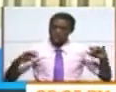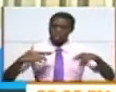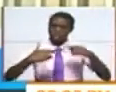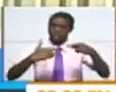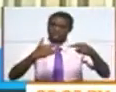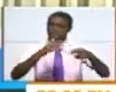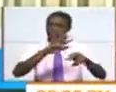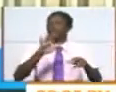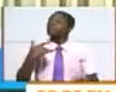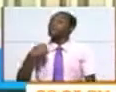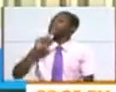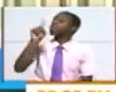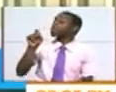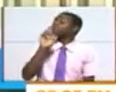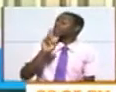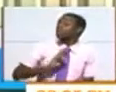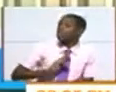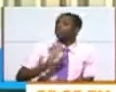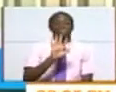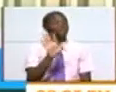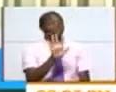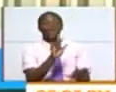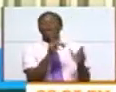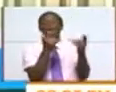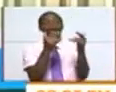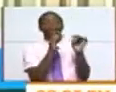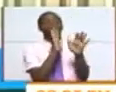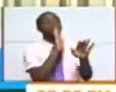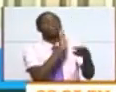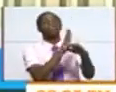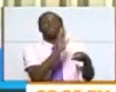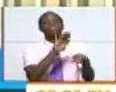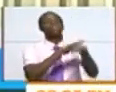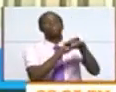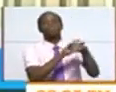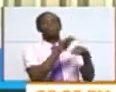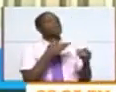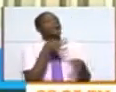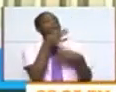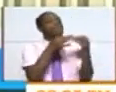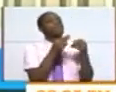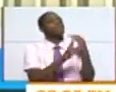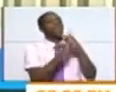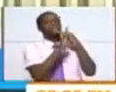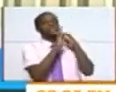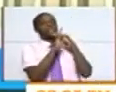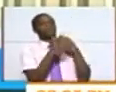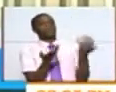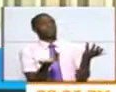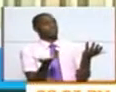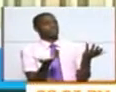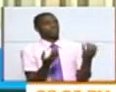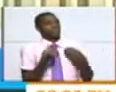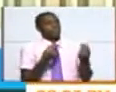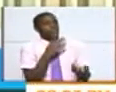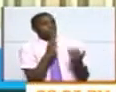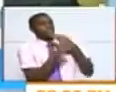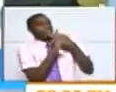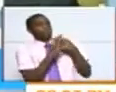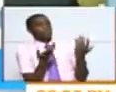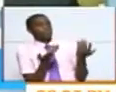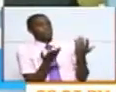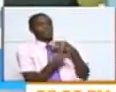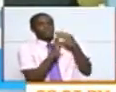por voto de sufragio. Es que no me está usted dejando hablar. Pero no es que me gustaría